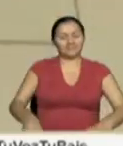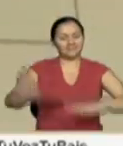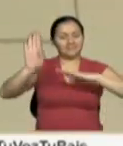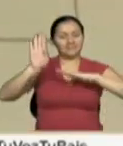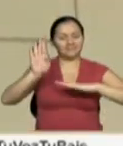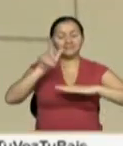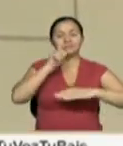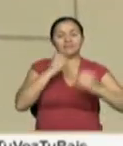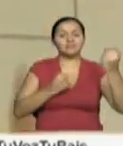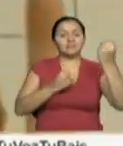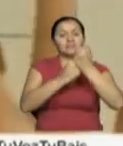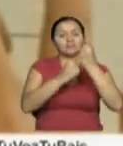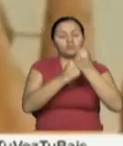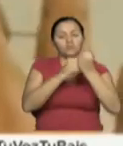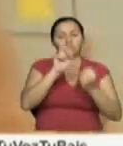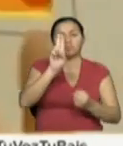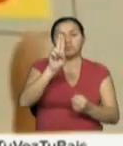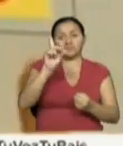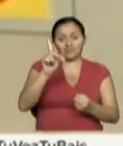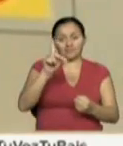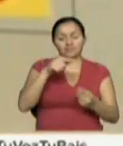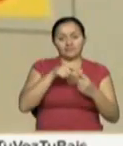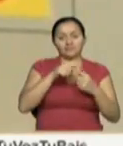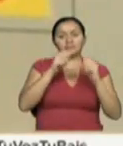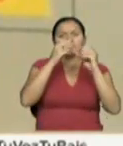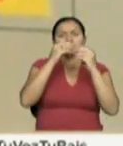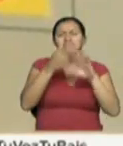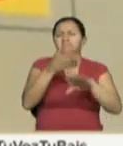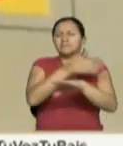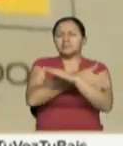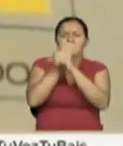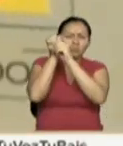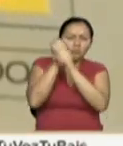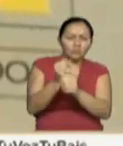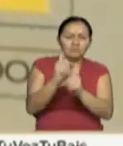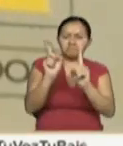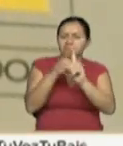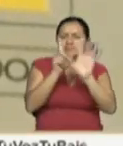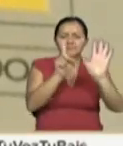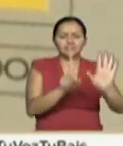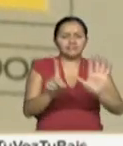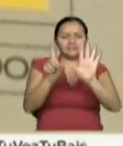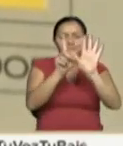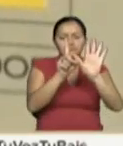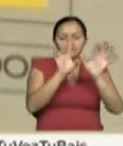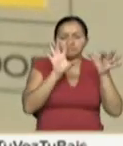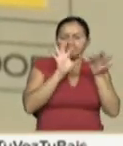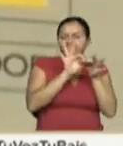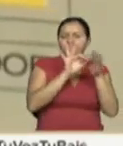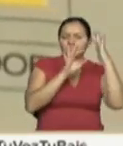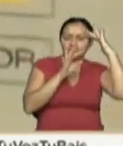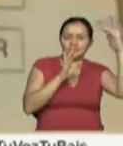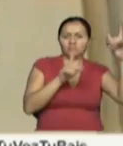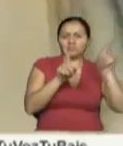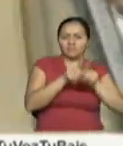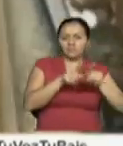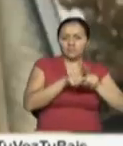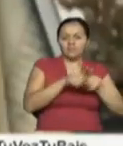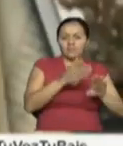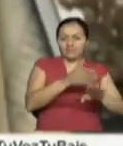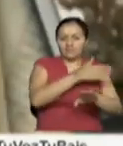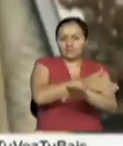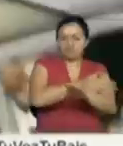Partido Unidad Republicana. Sin embargo, su formación política siempre estuvo ligada al Partido Social Cristiano, del cual fue